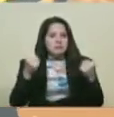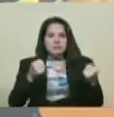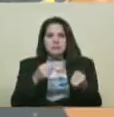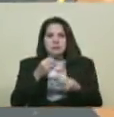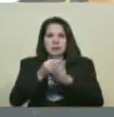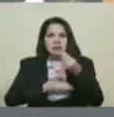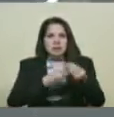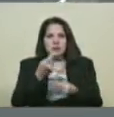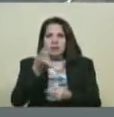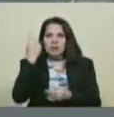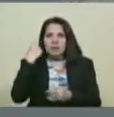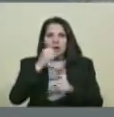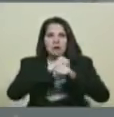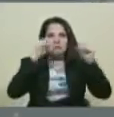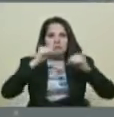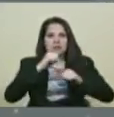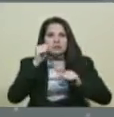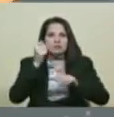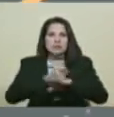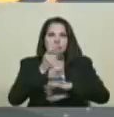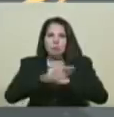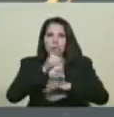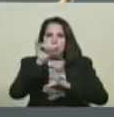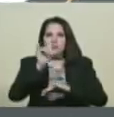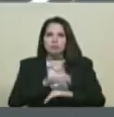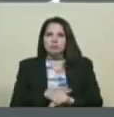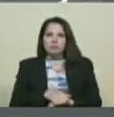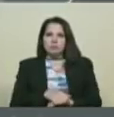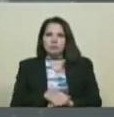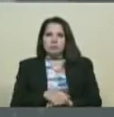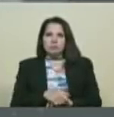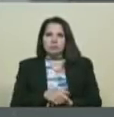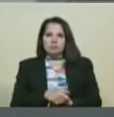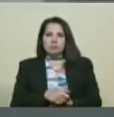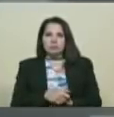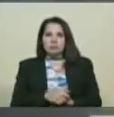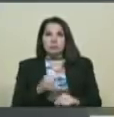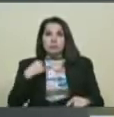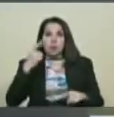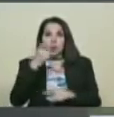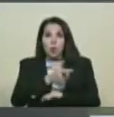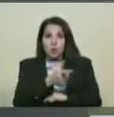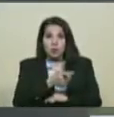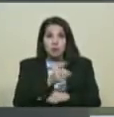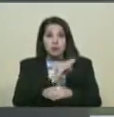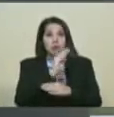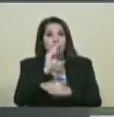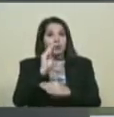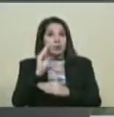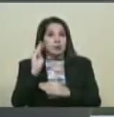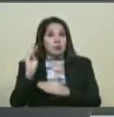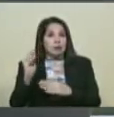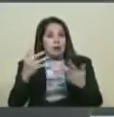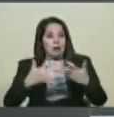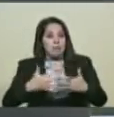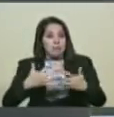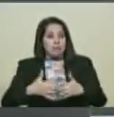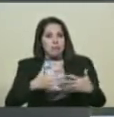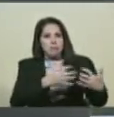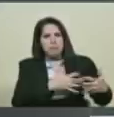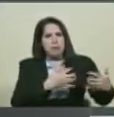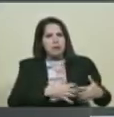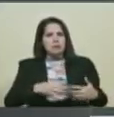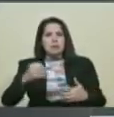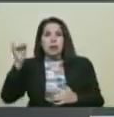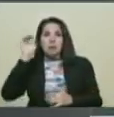hecho del día de ayer. Ministro, conocer también si se ha dado la orden de resguardar a las subestaciones del país